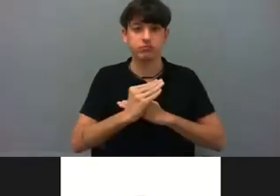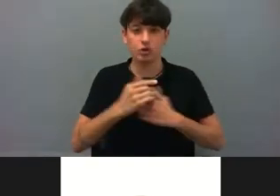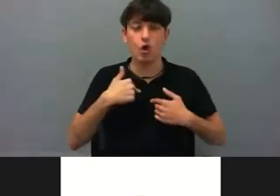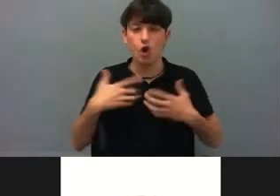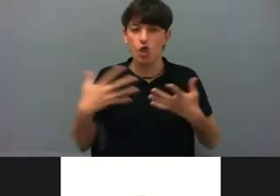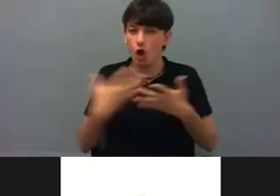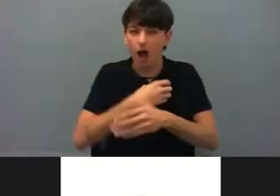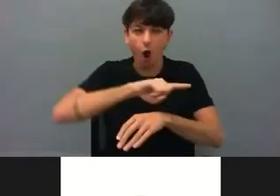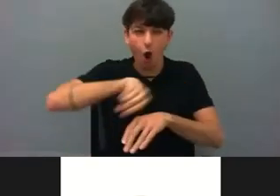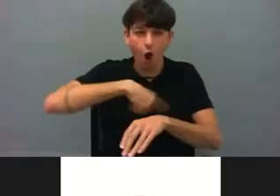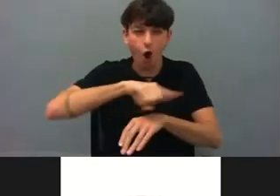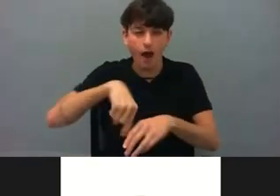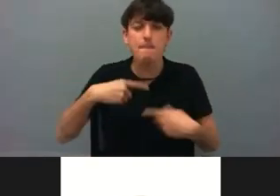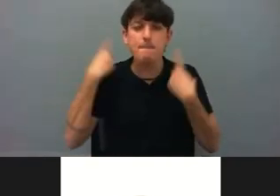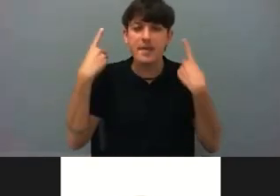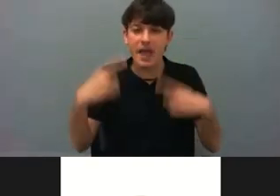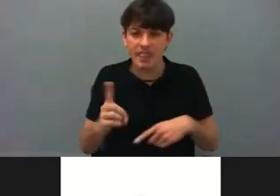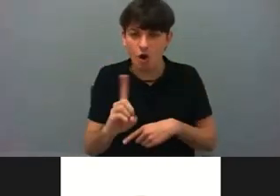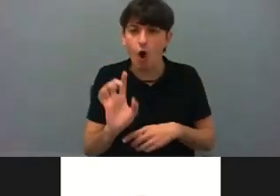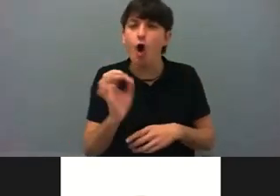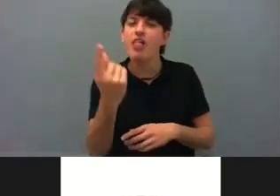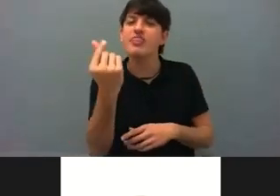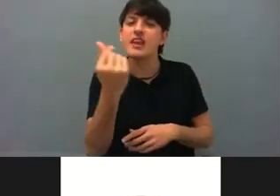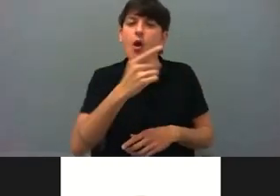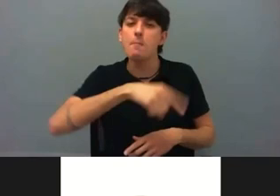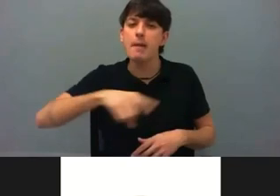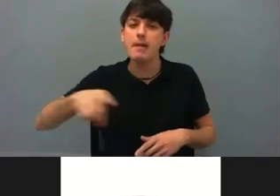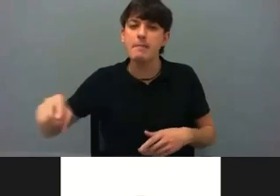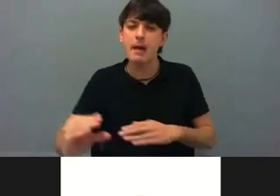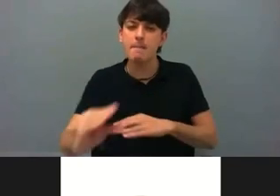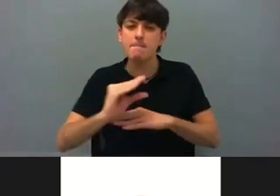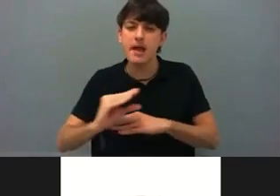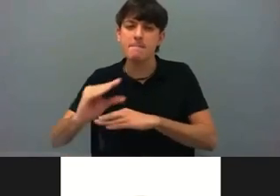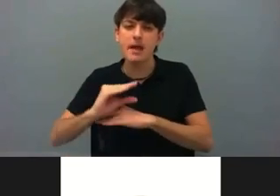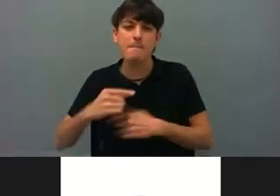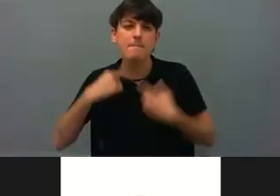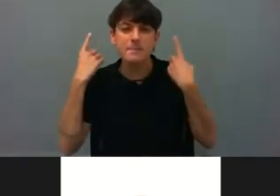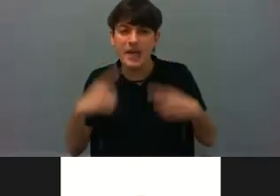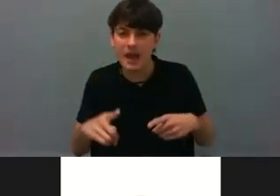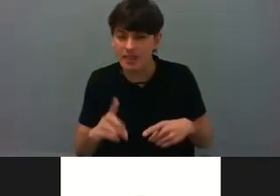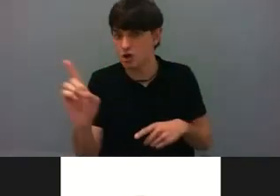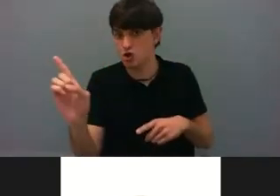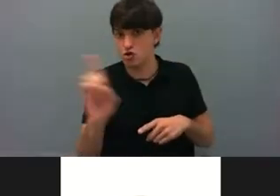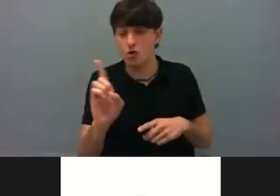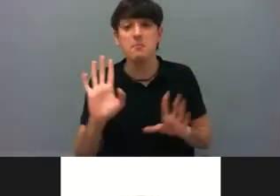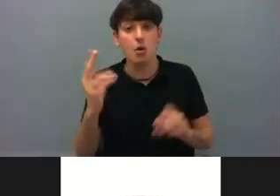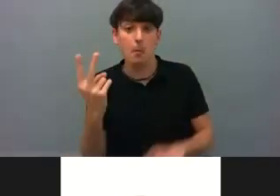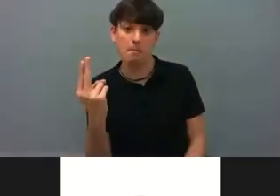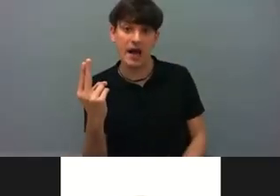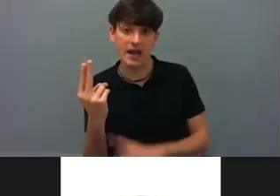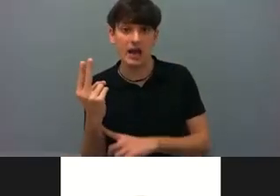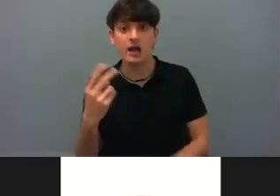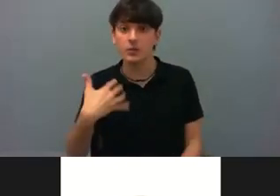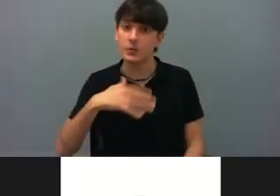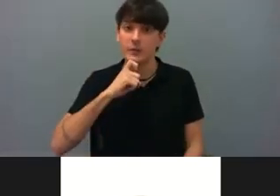todo tu dinero mensualmente, pero los que son pareja lo tienen un poco más jorobado porque